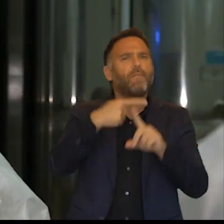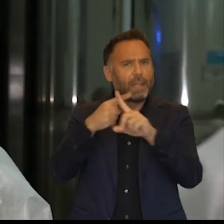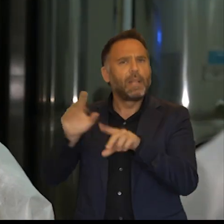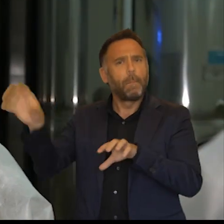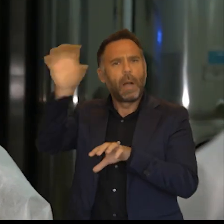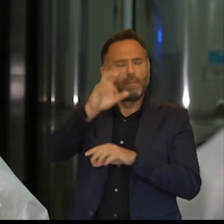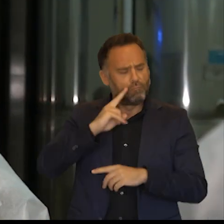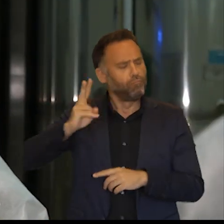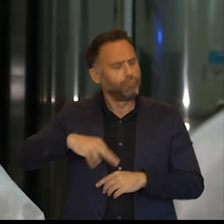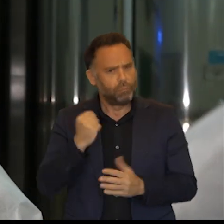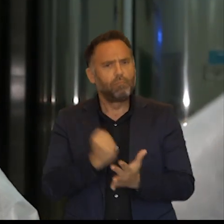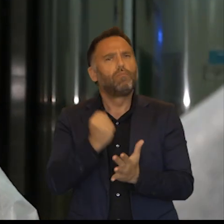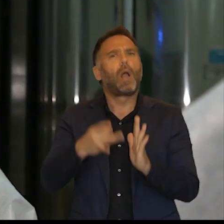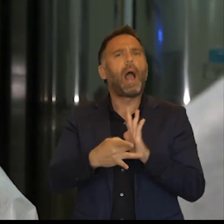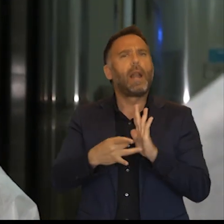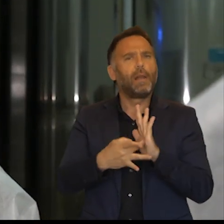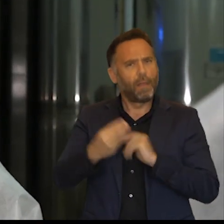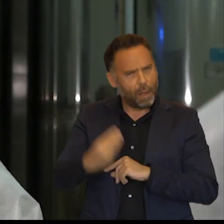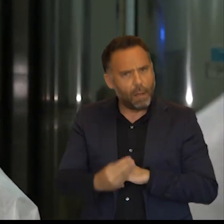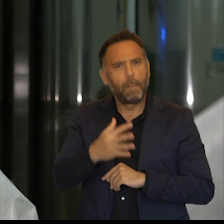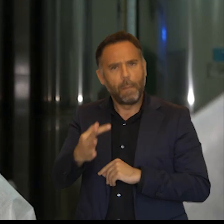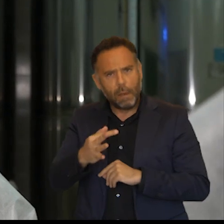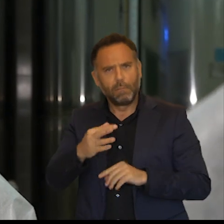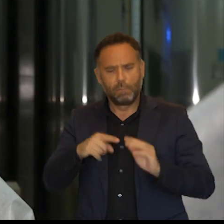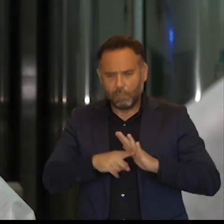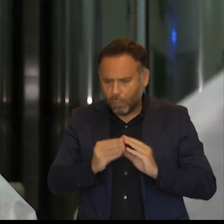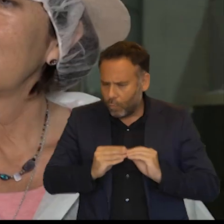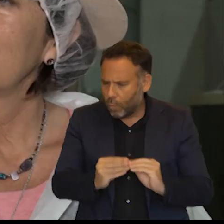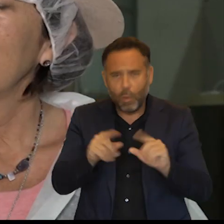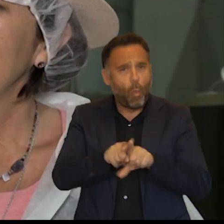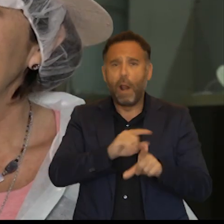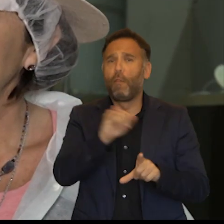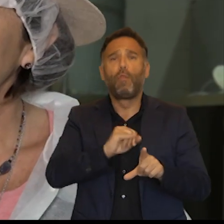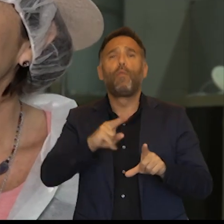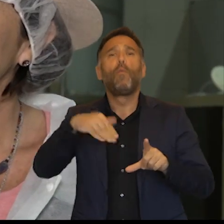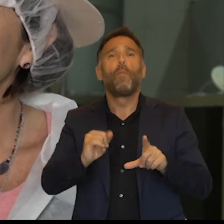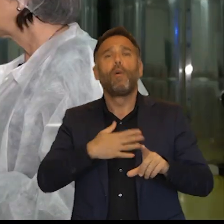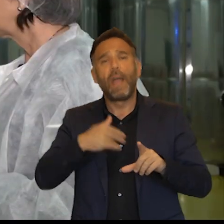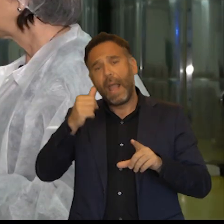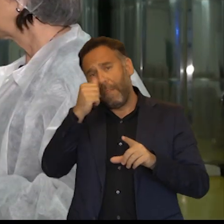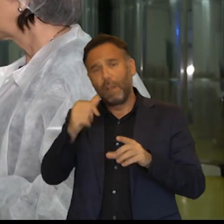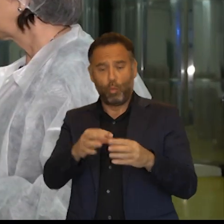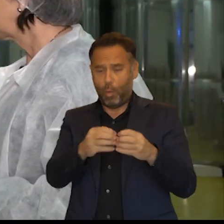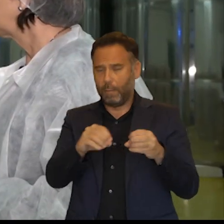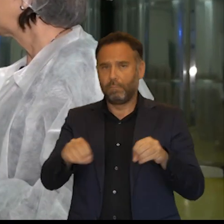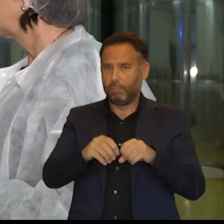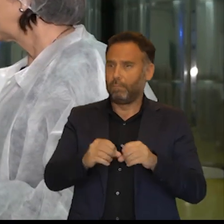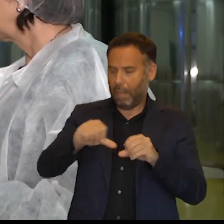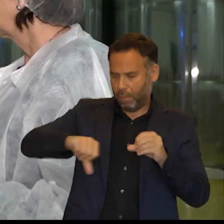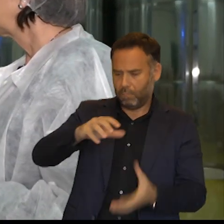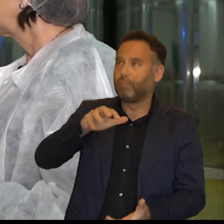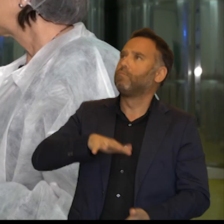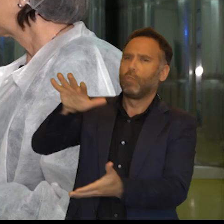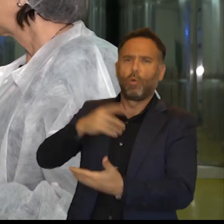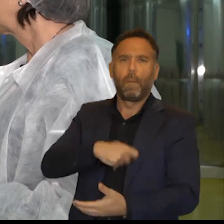distintos países, o sea, por todos sitios reconocimiento a esa labor y a esa verdad de zumo de aceituna auténtico. Lo enviamos a toda España, a toda